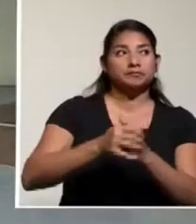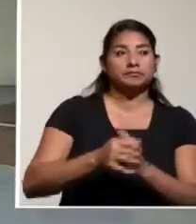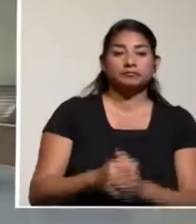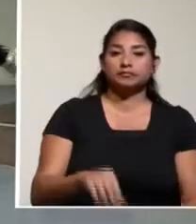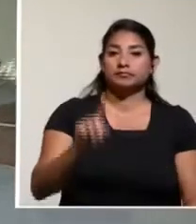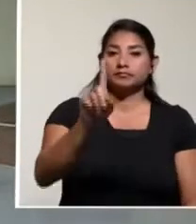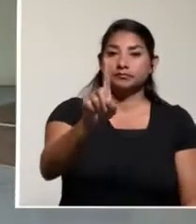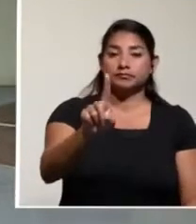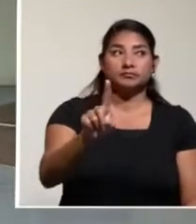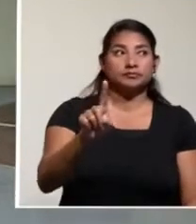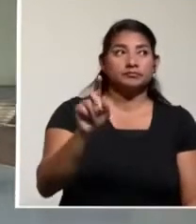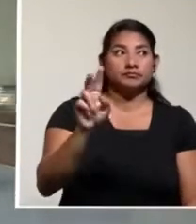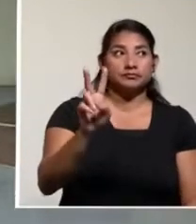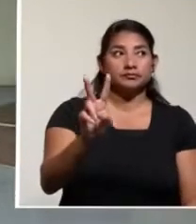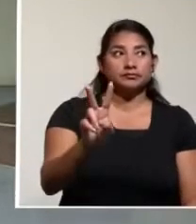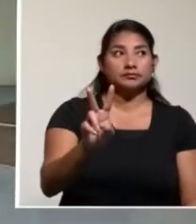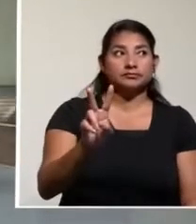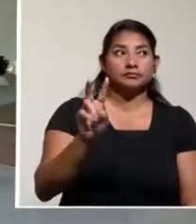uno.